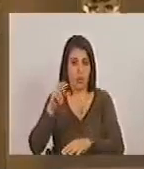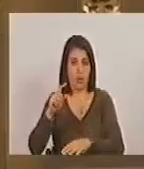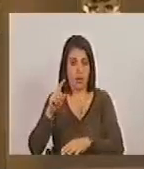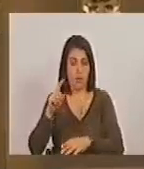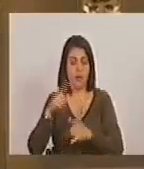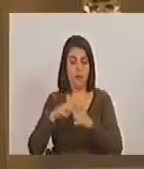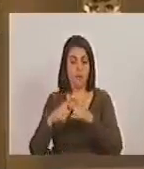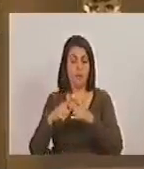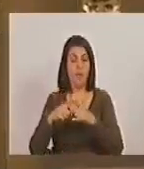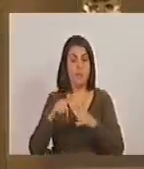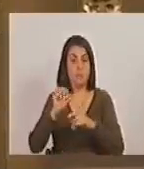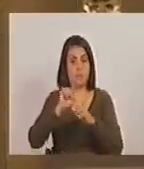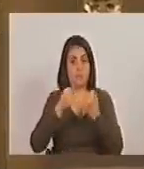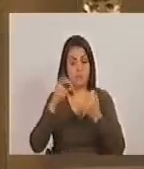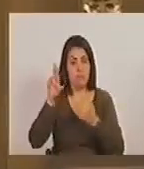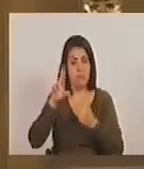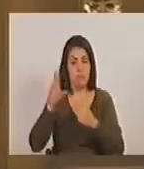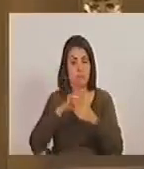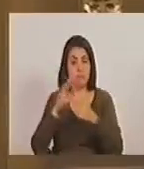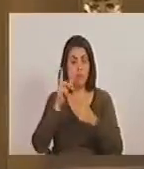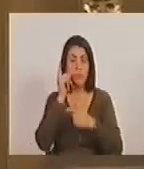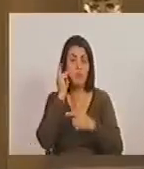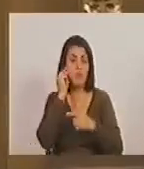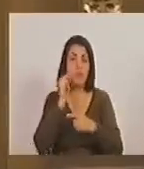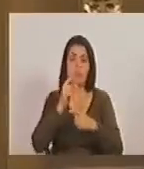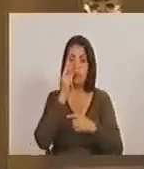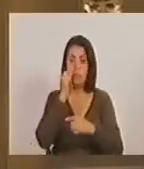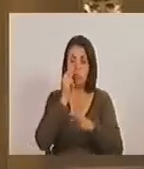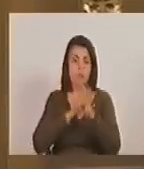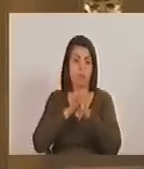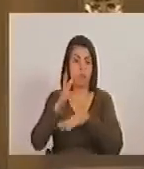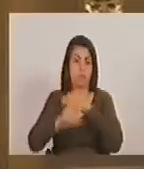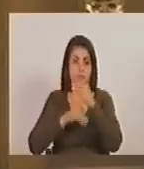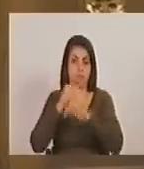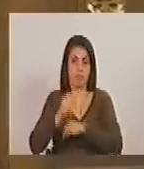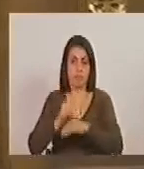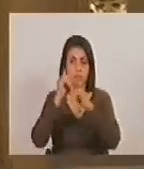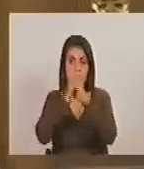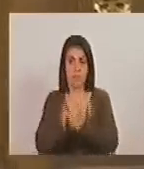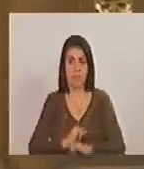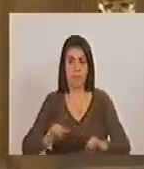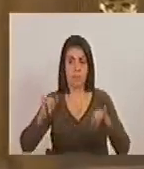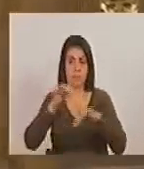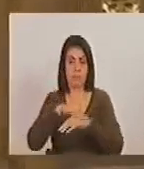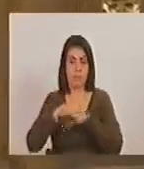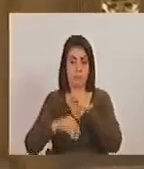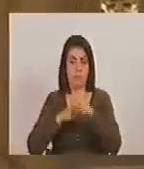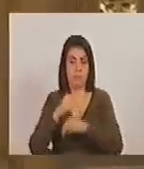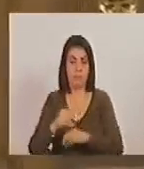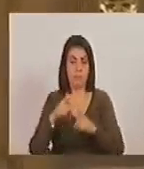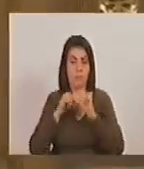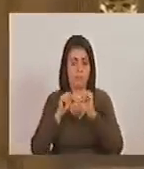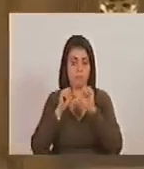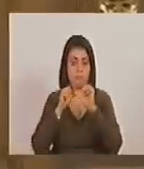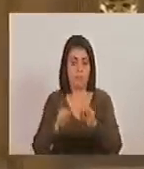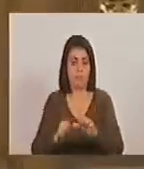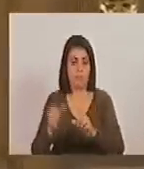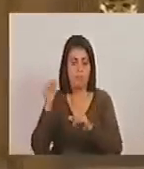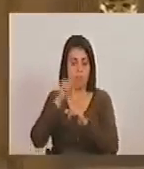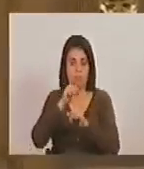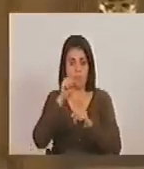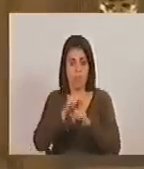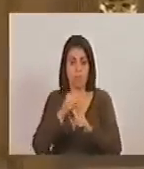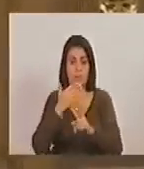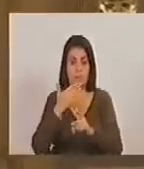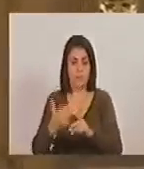y República. Mujeres y hombres, seguimos construyendo la independencia y le damos continuidad a una lucha.